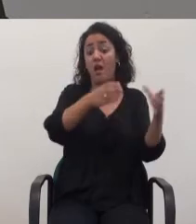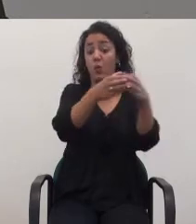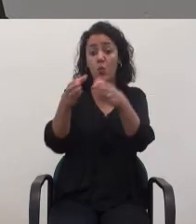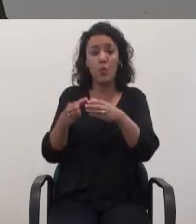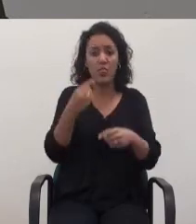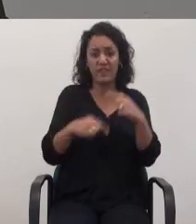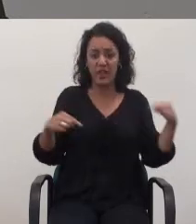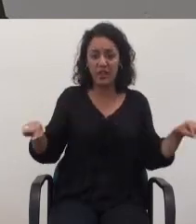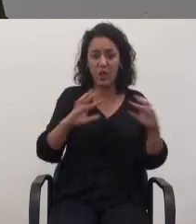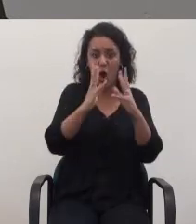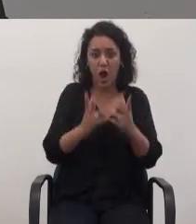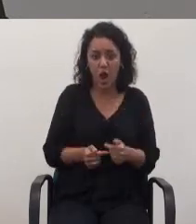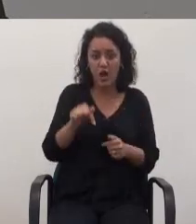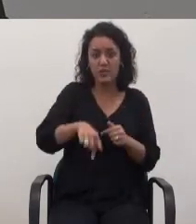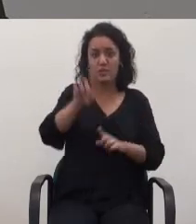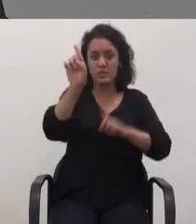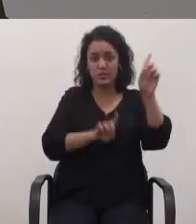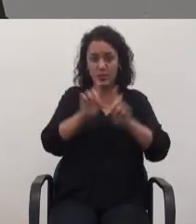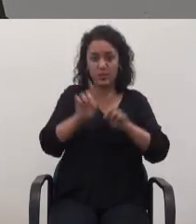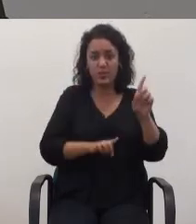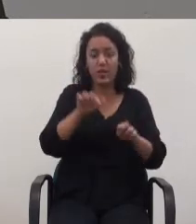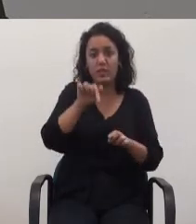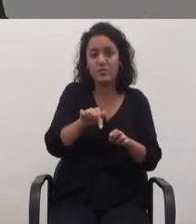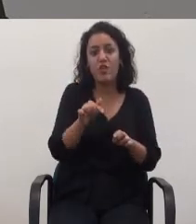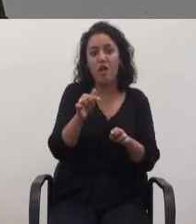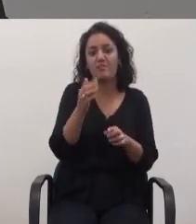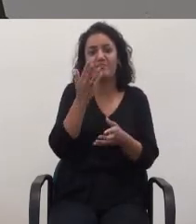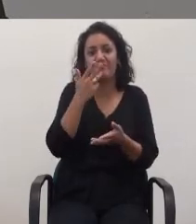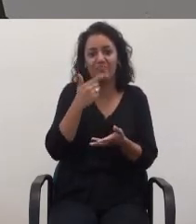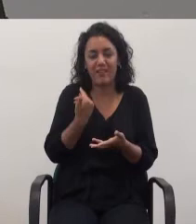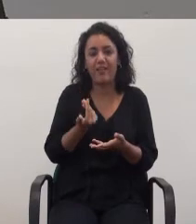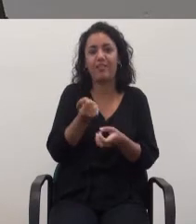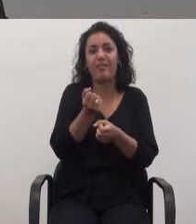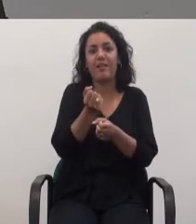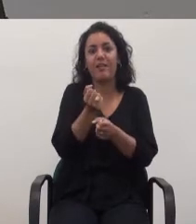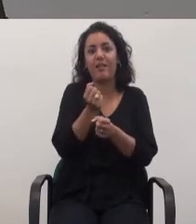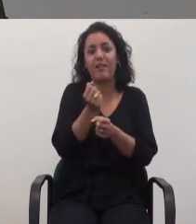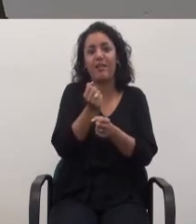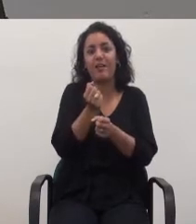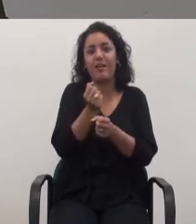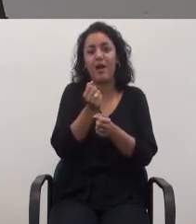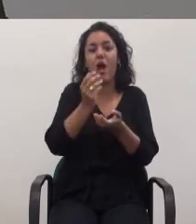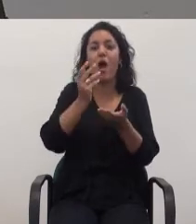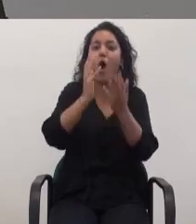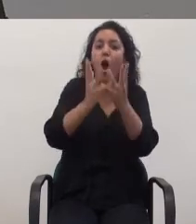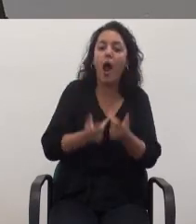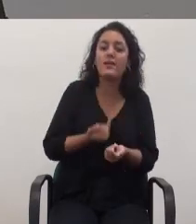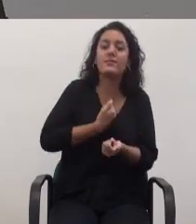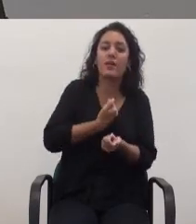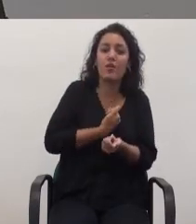cuestiones más lindas y disfrutables también que tiene desde la gestión. Creo yo que la